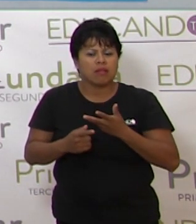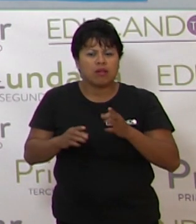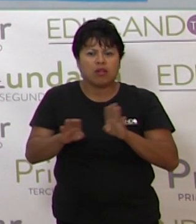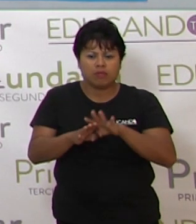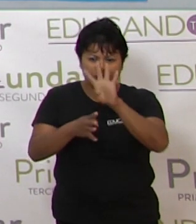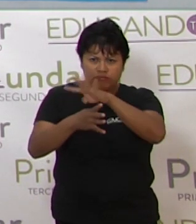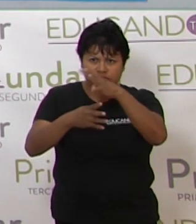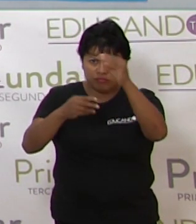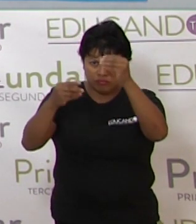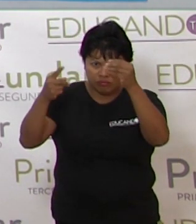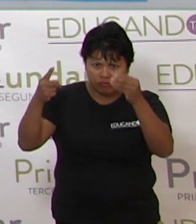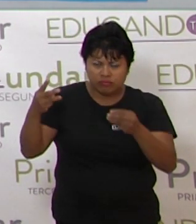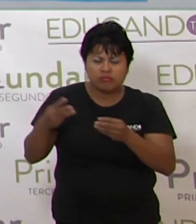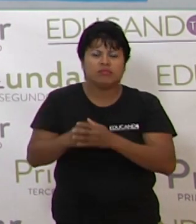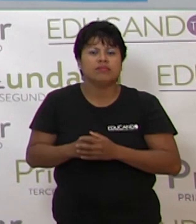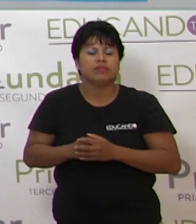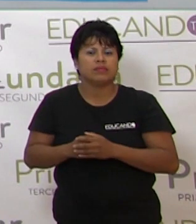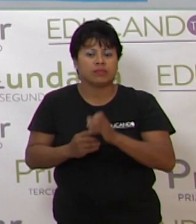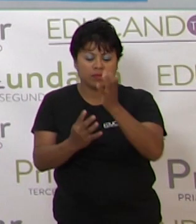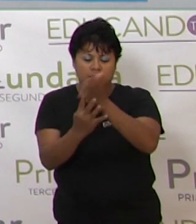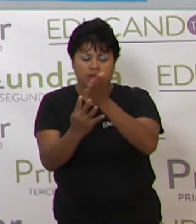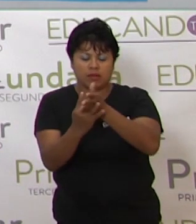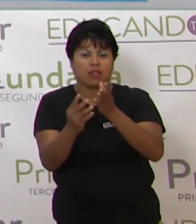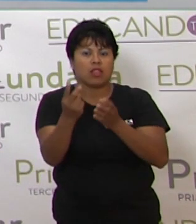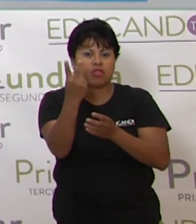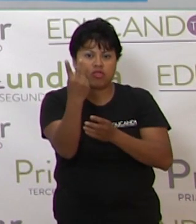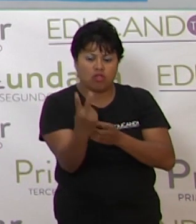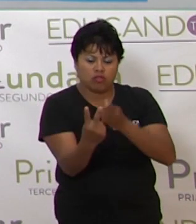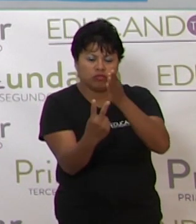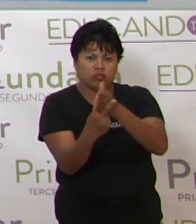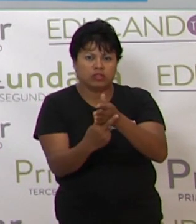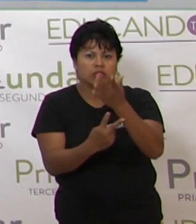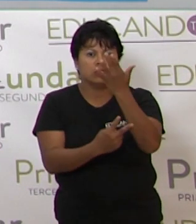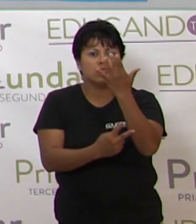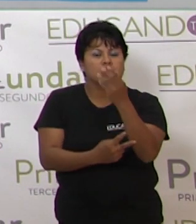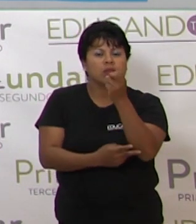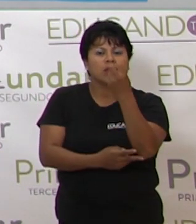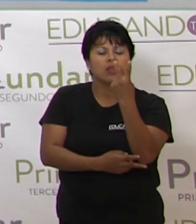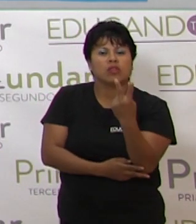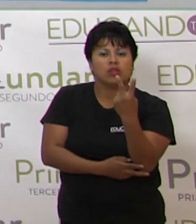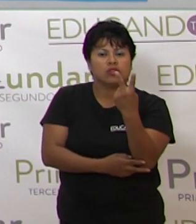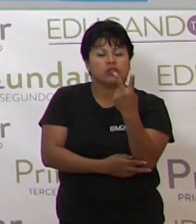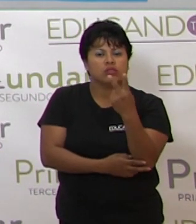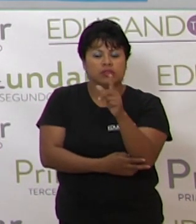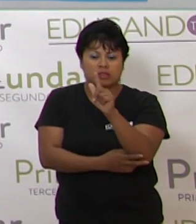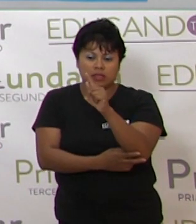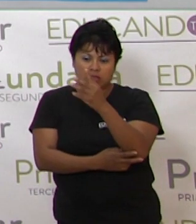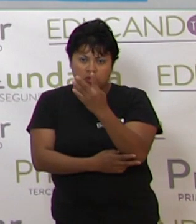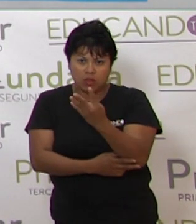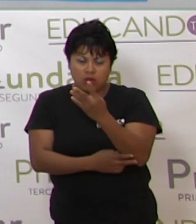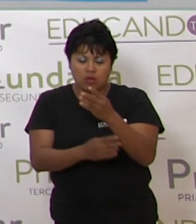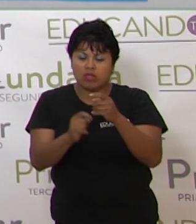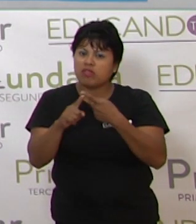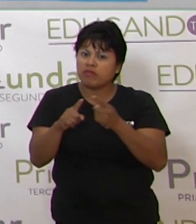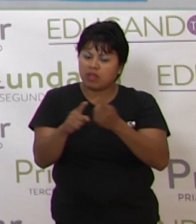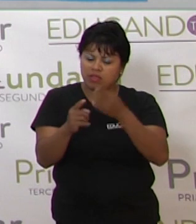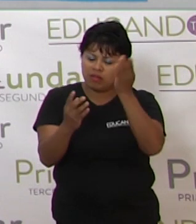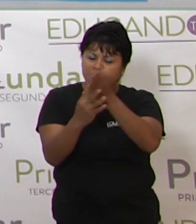y una estructura. Se divide en 2 tomos de 52 y 74